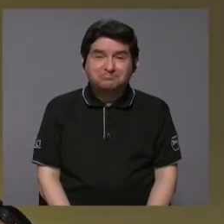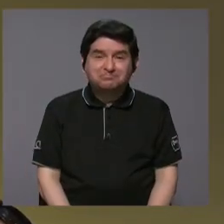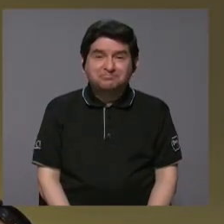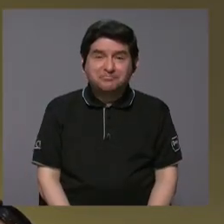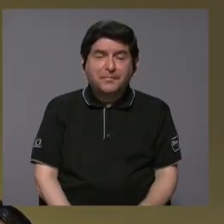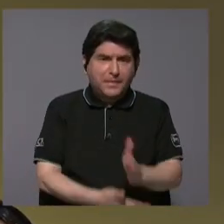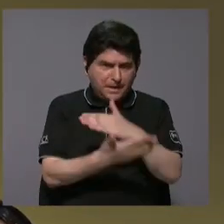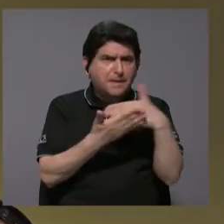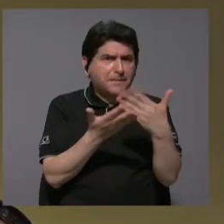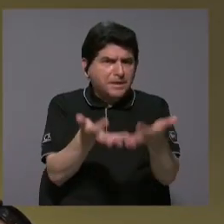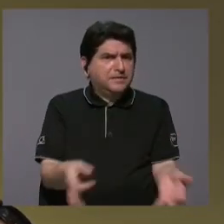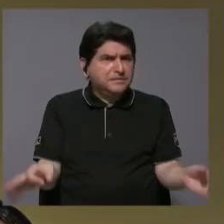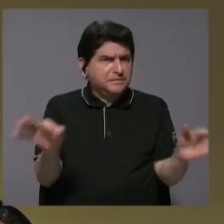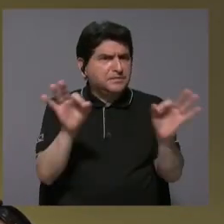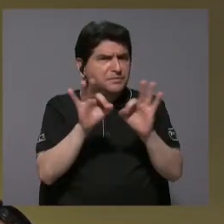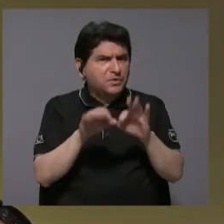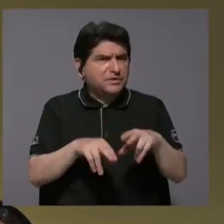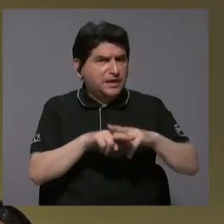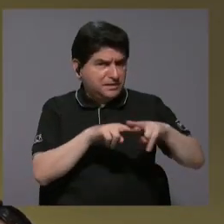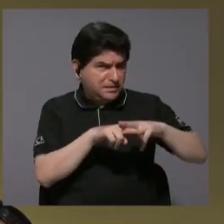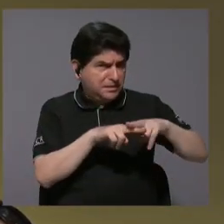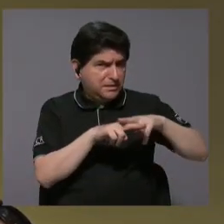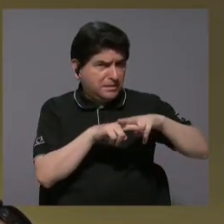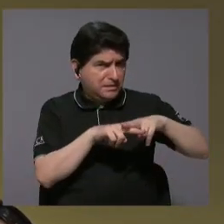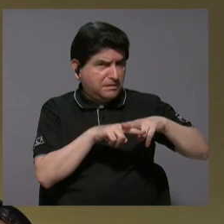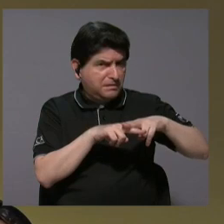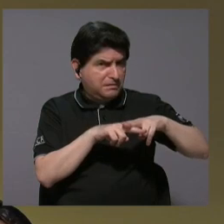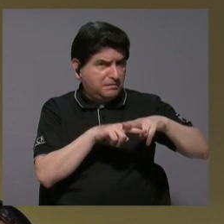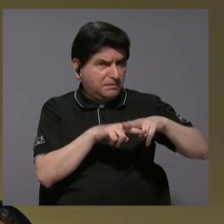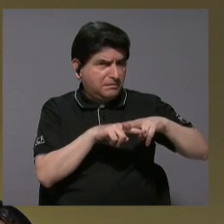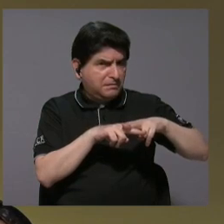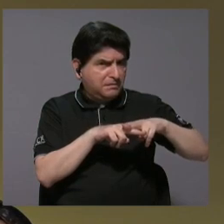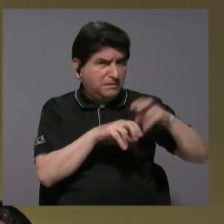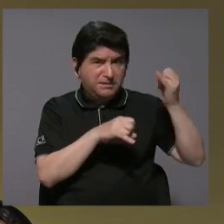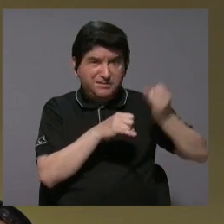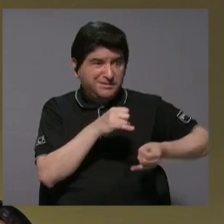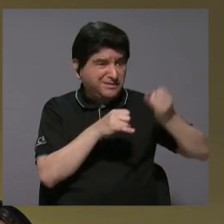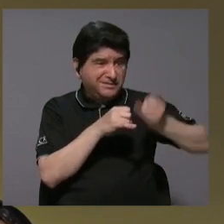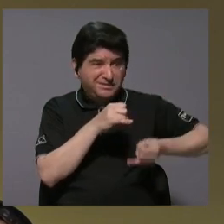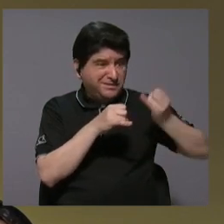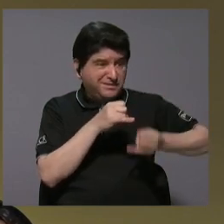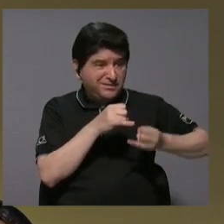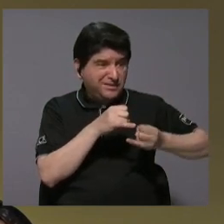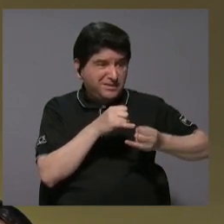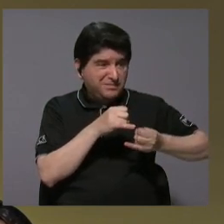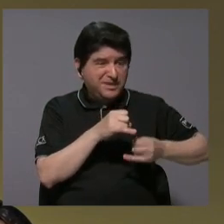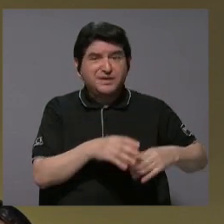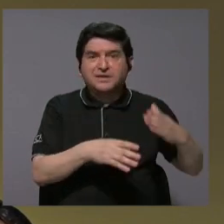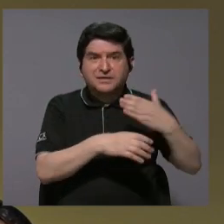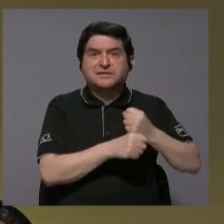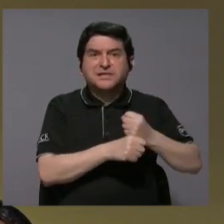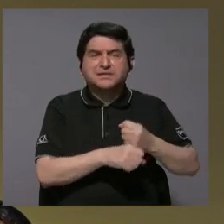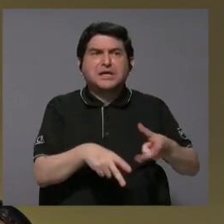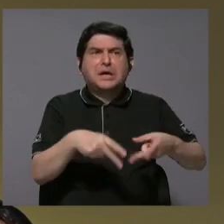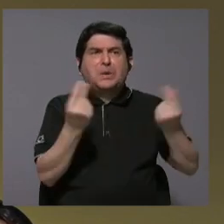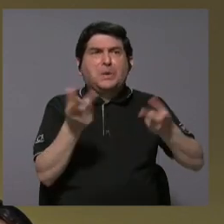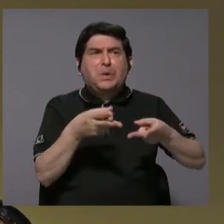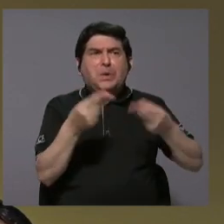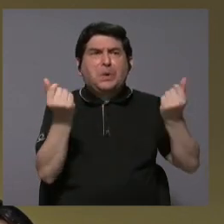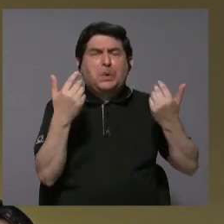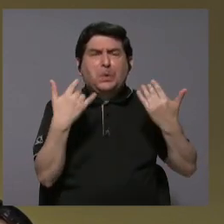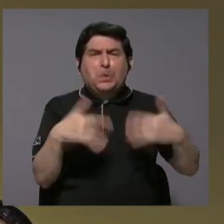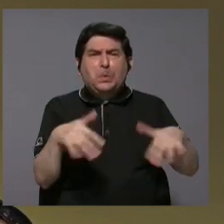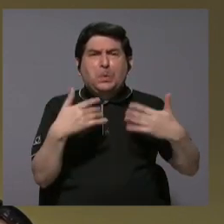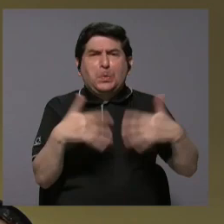buena parte de ese tren que no termina de salir, se gasta